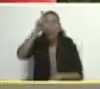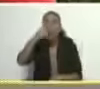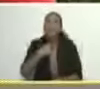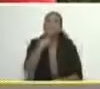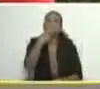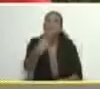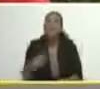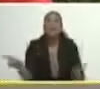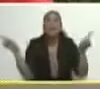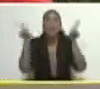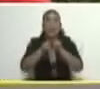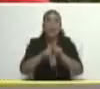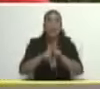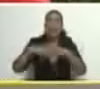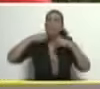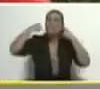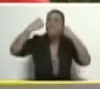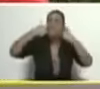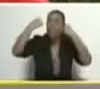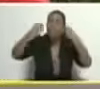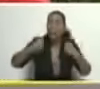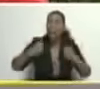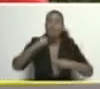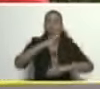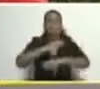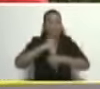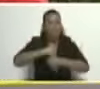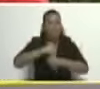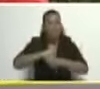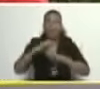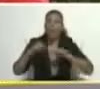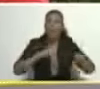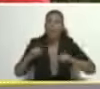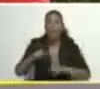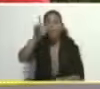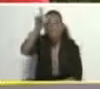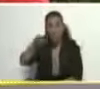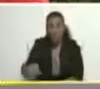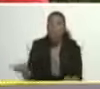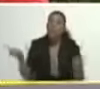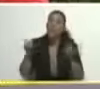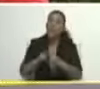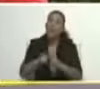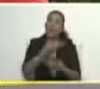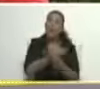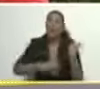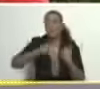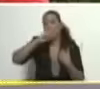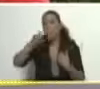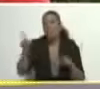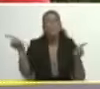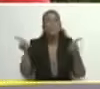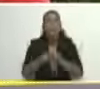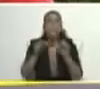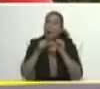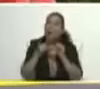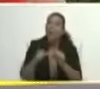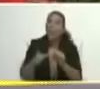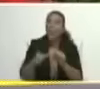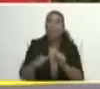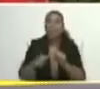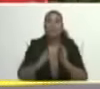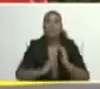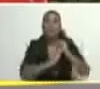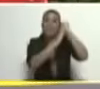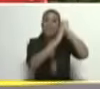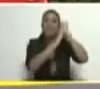voces valientes y las acciones valientes de alguien como Nicolás Maduro para que continúe a la cabeza de